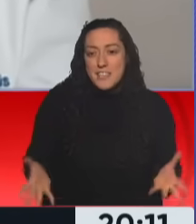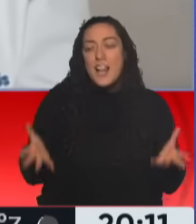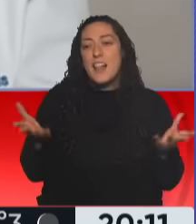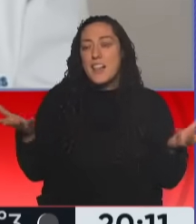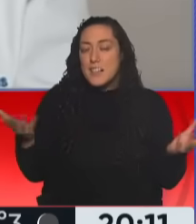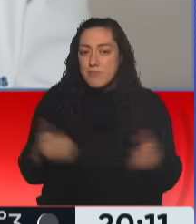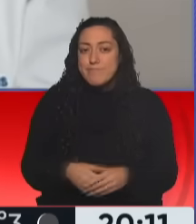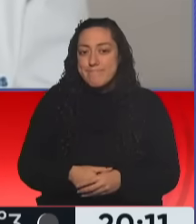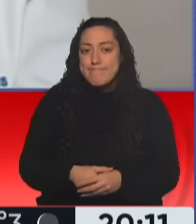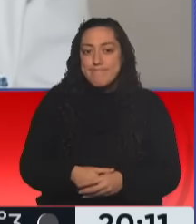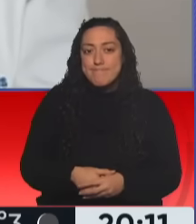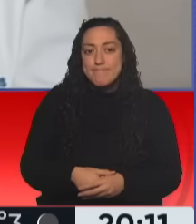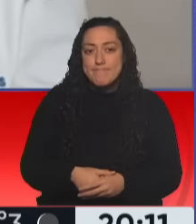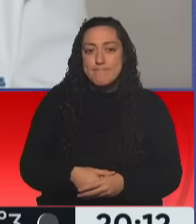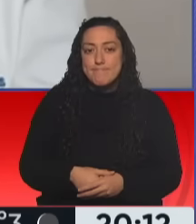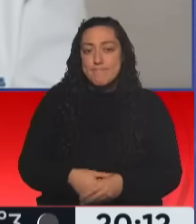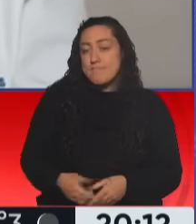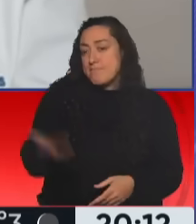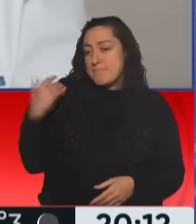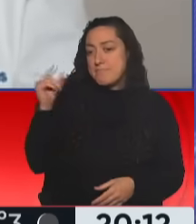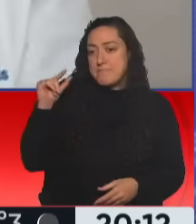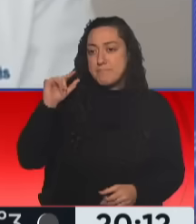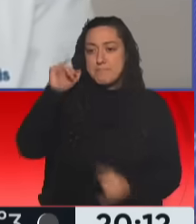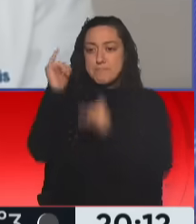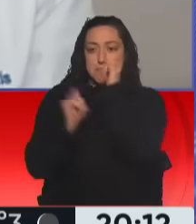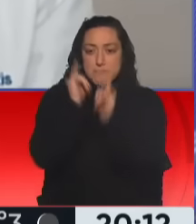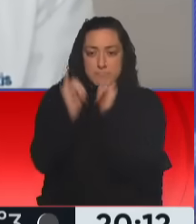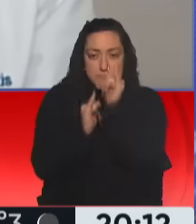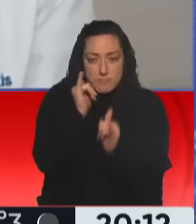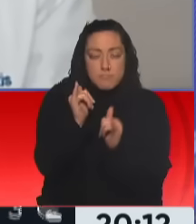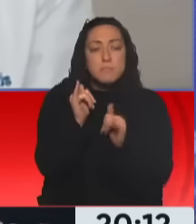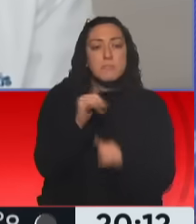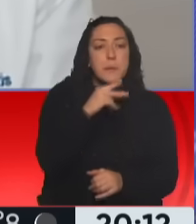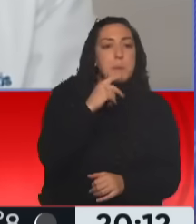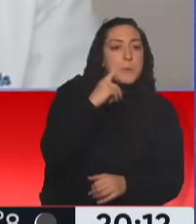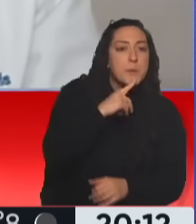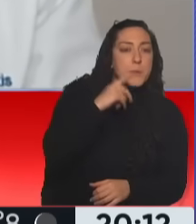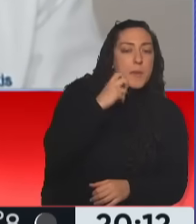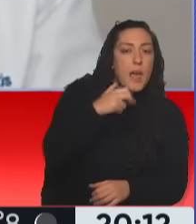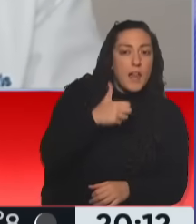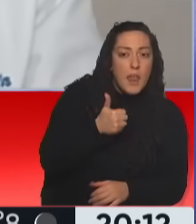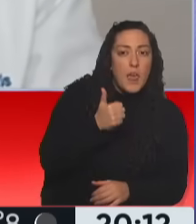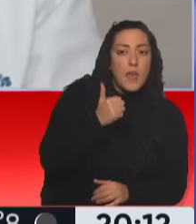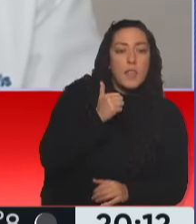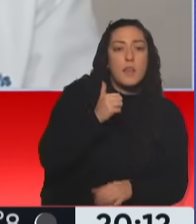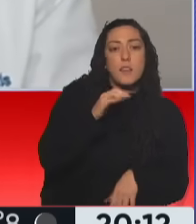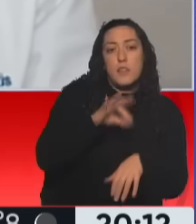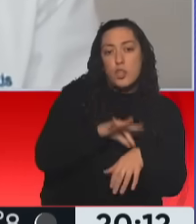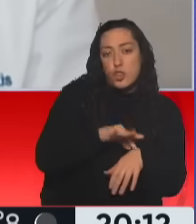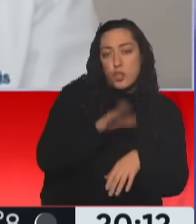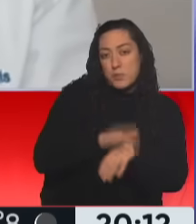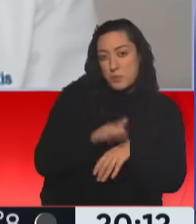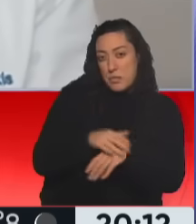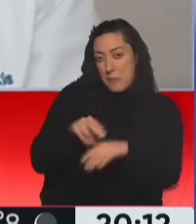favor, recién hacíamos mención, las leía Viviana, las declaraciones de quien está a cargo del El hospital donde doctor se Moroni. encontraba, claro,